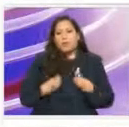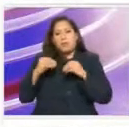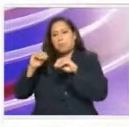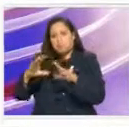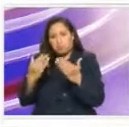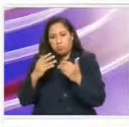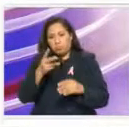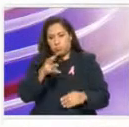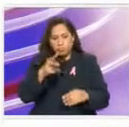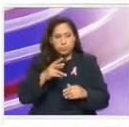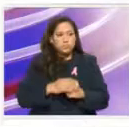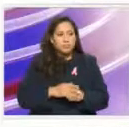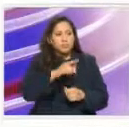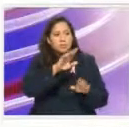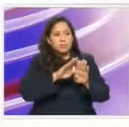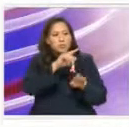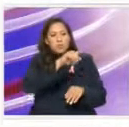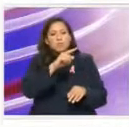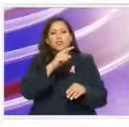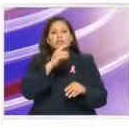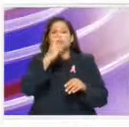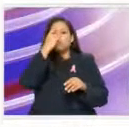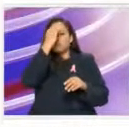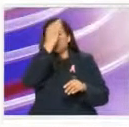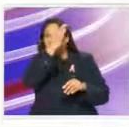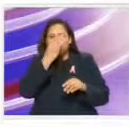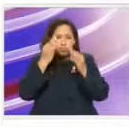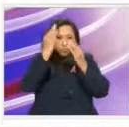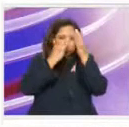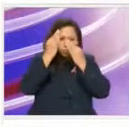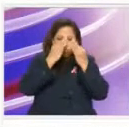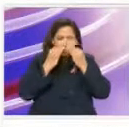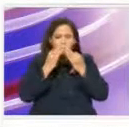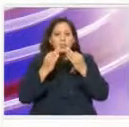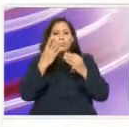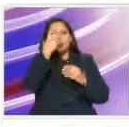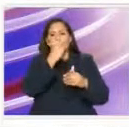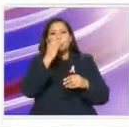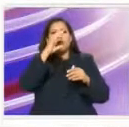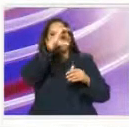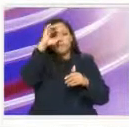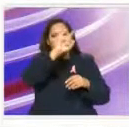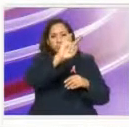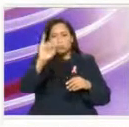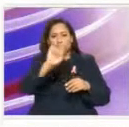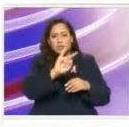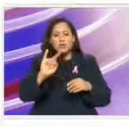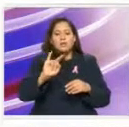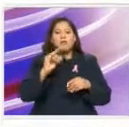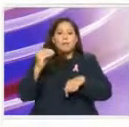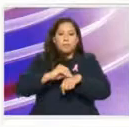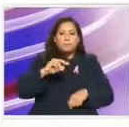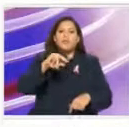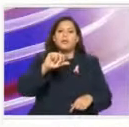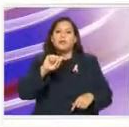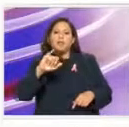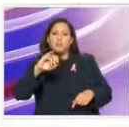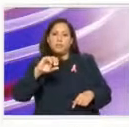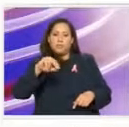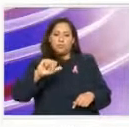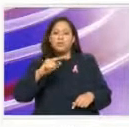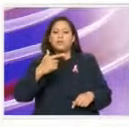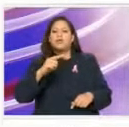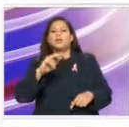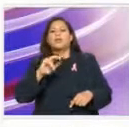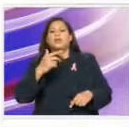es el de las celebraciones de Durga Puja, para saber más al respecto, y una hermosa galería que tiene National Geographic instalada, con colaboraciones